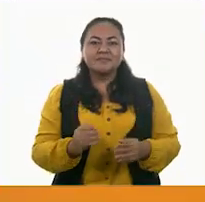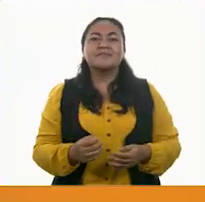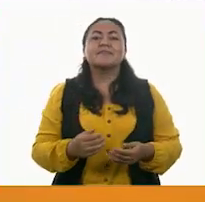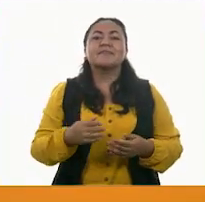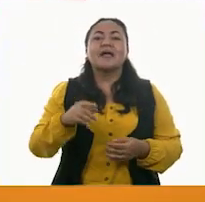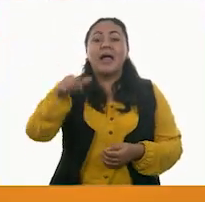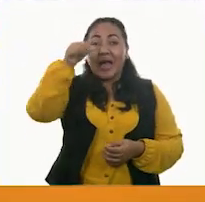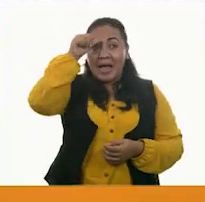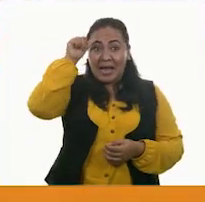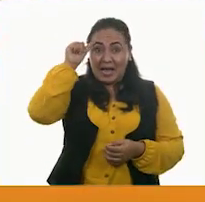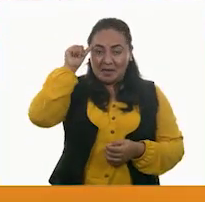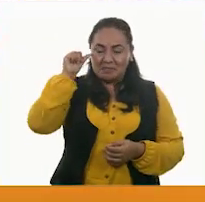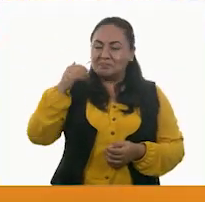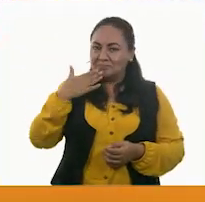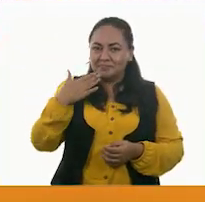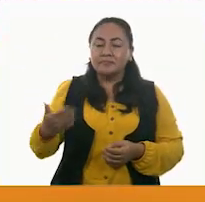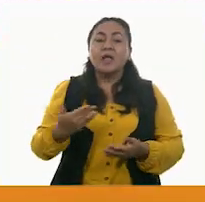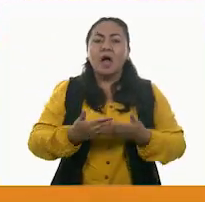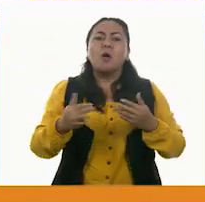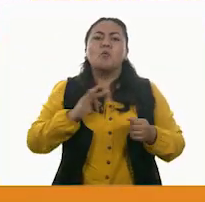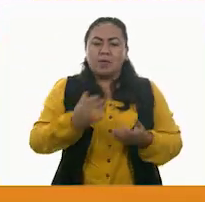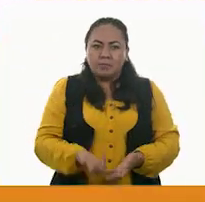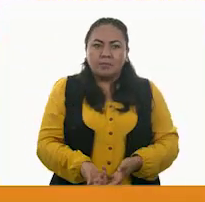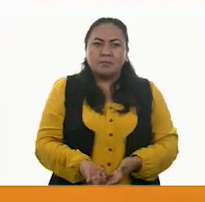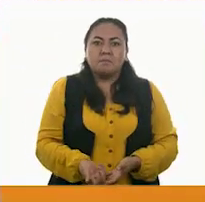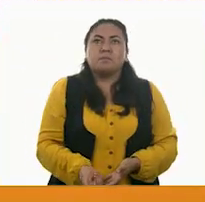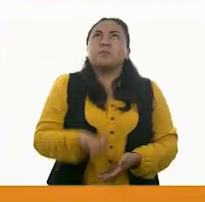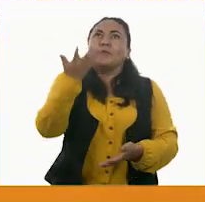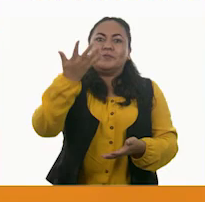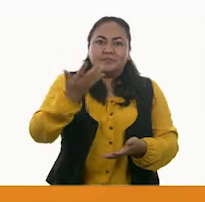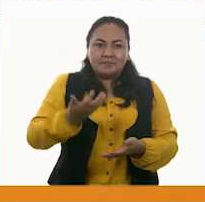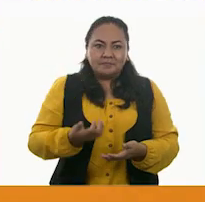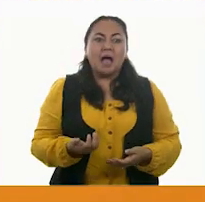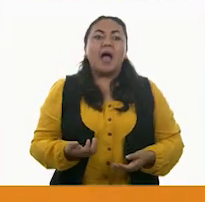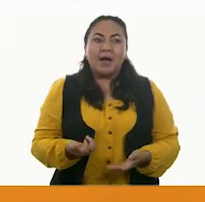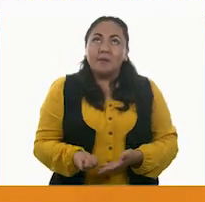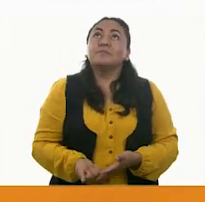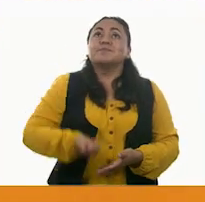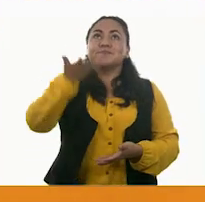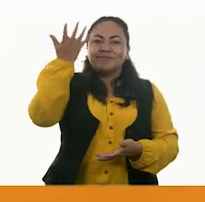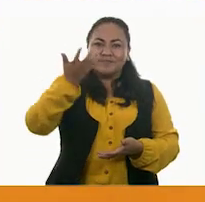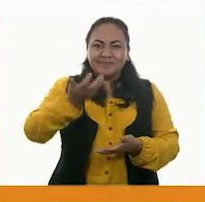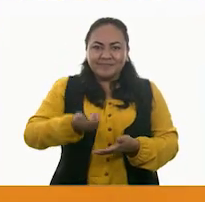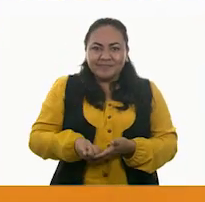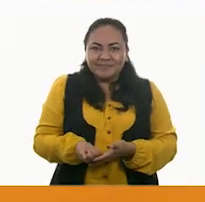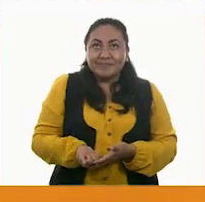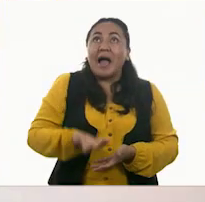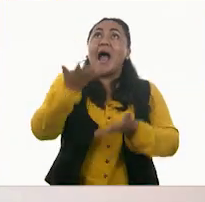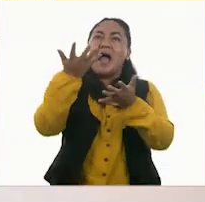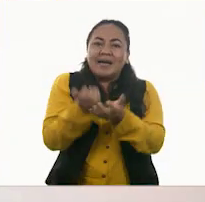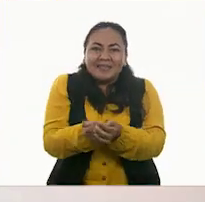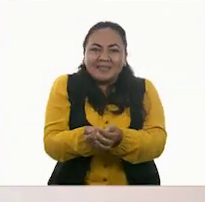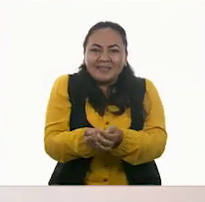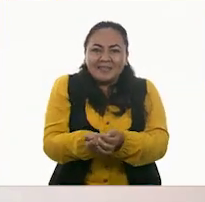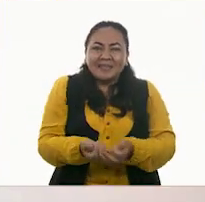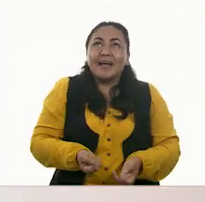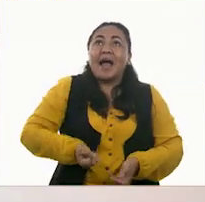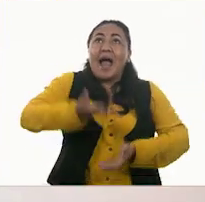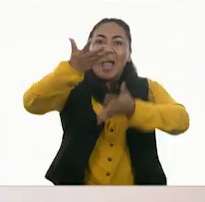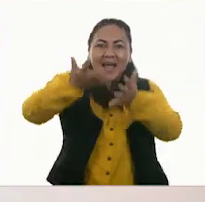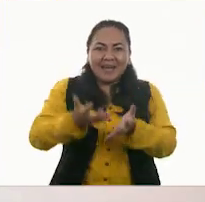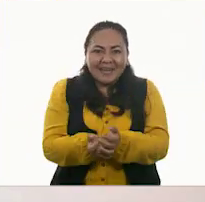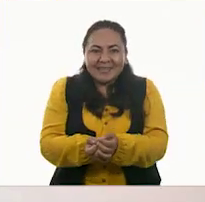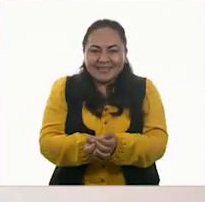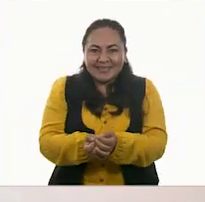más, Aníbal? Lo podemos volar. Ok. ¿Se me ha dicho lanzar? Volar. Lanzar. Vamos a lanzar y cachar. Sí. Lanzamos